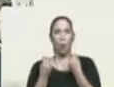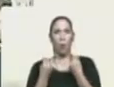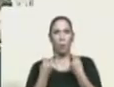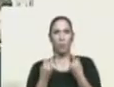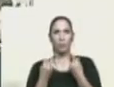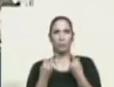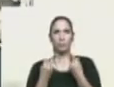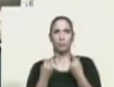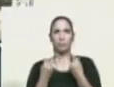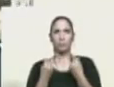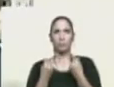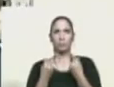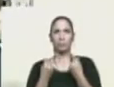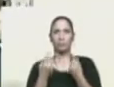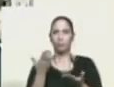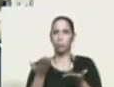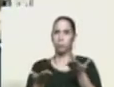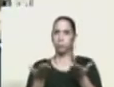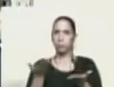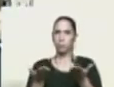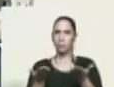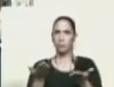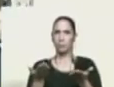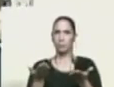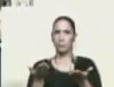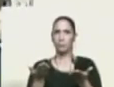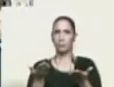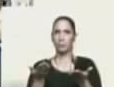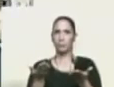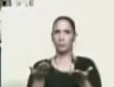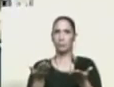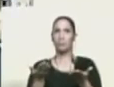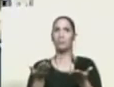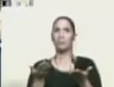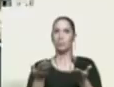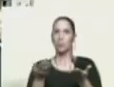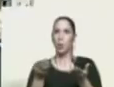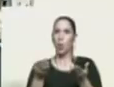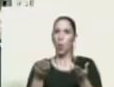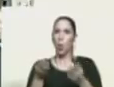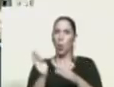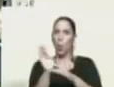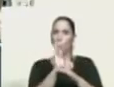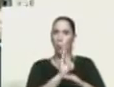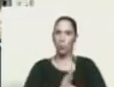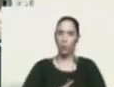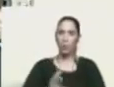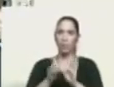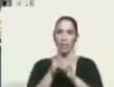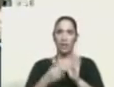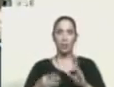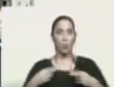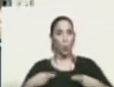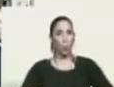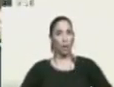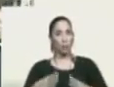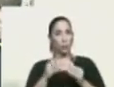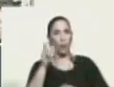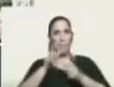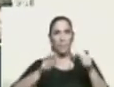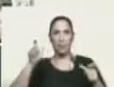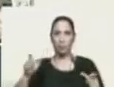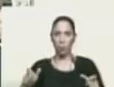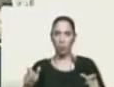acción penal de manera equitativa, respetando y protegiendo los derechos humanos de todos los ciudadanos, pero al mismo